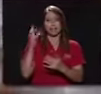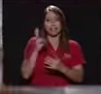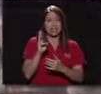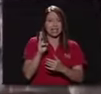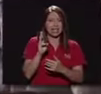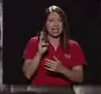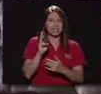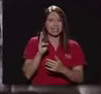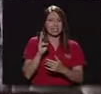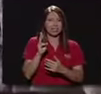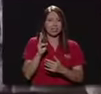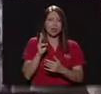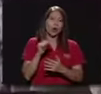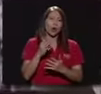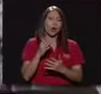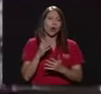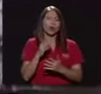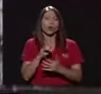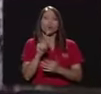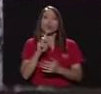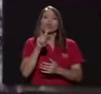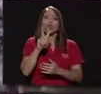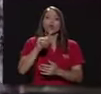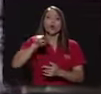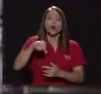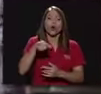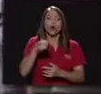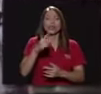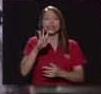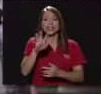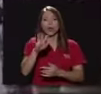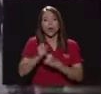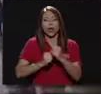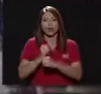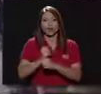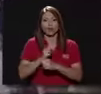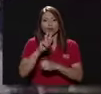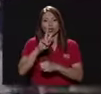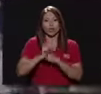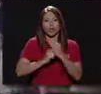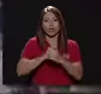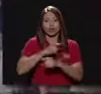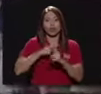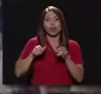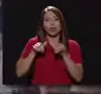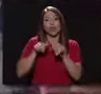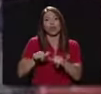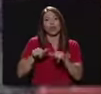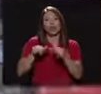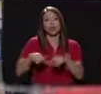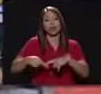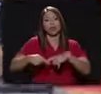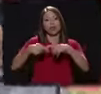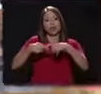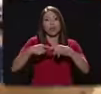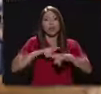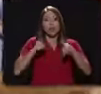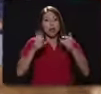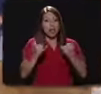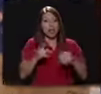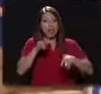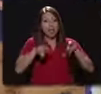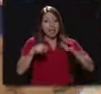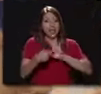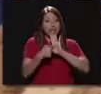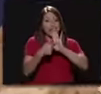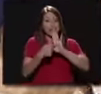mantuvieron por 2,5 años, o sea, 2 años y medio. Los indicadores están sobre el nivel de 6, eso lo que